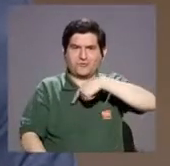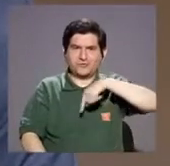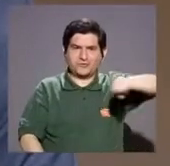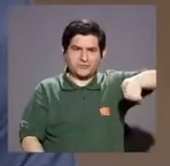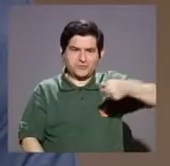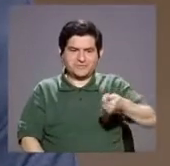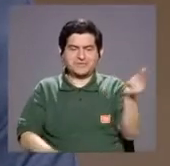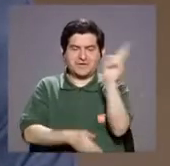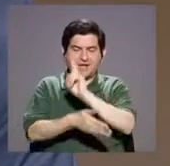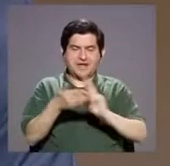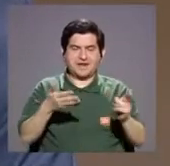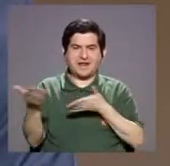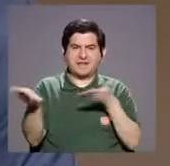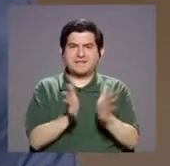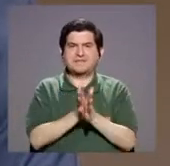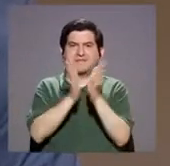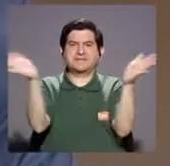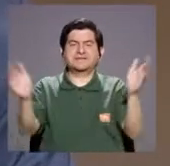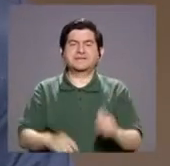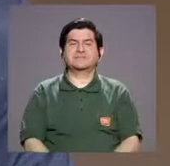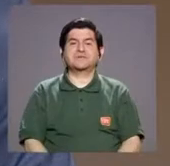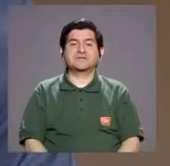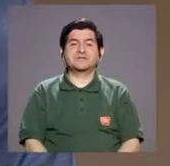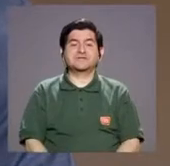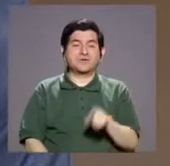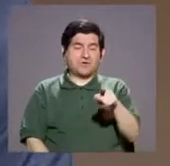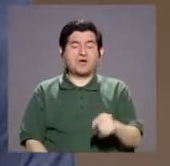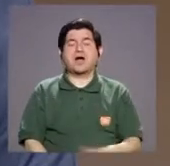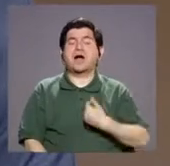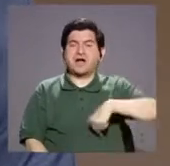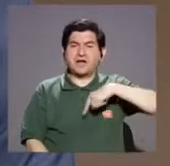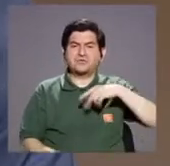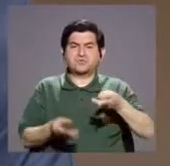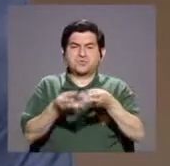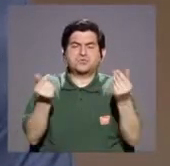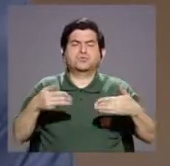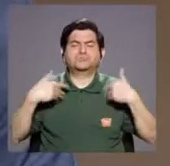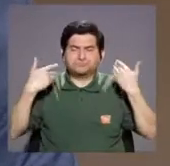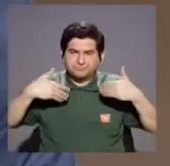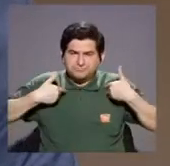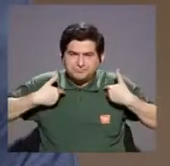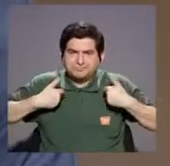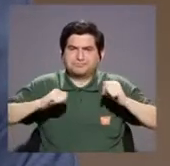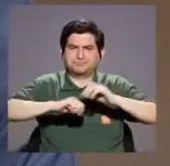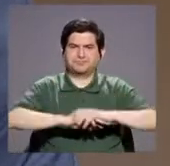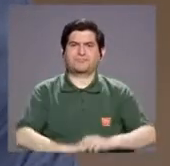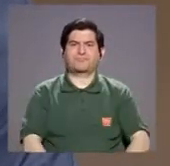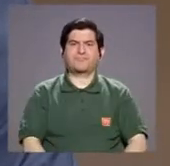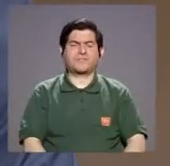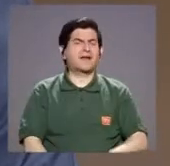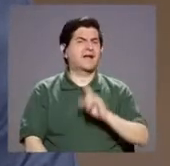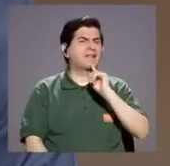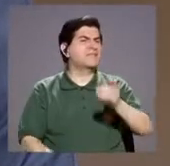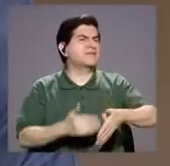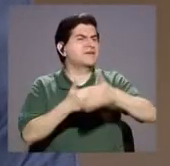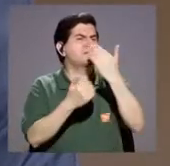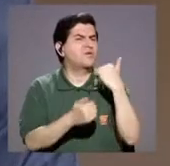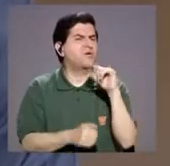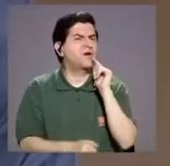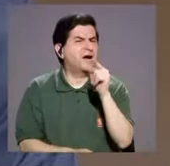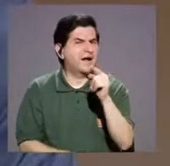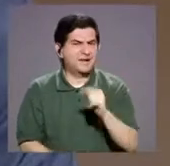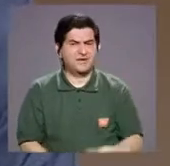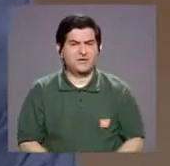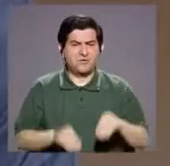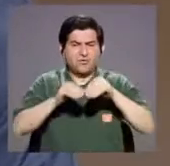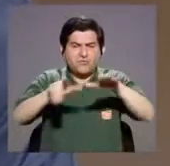canal universitario de servicio público nos convoca con gran algarabía debo decirle que usted mencionaba algo anteriormente que tenía que ver con